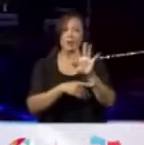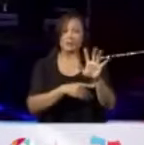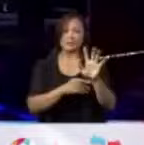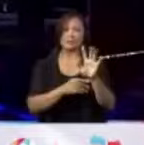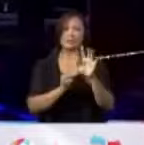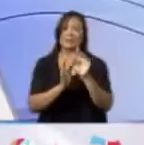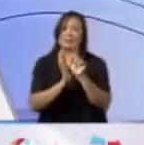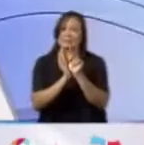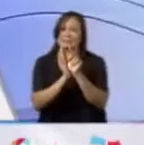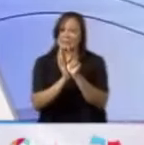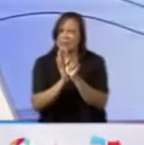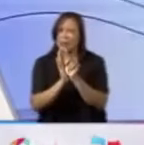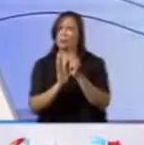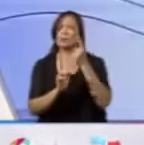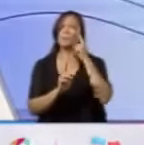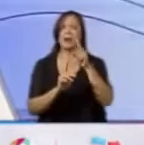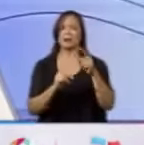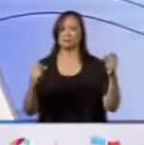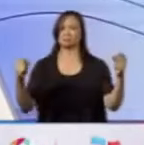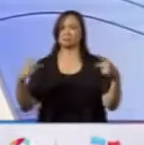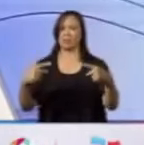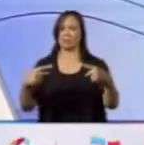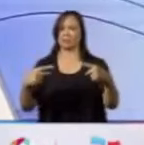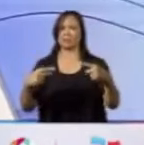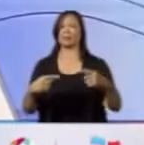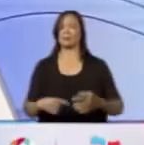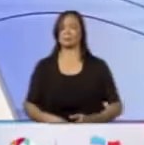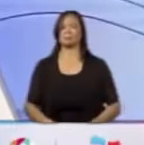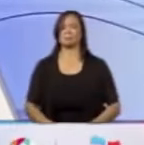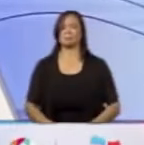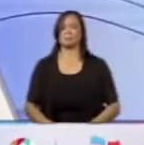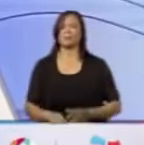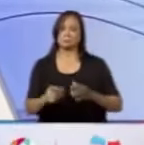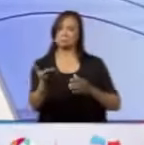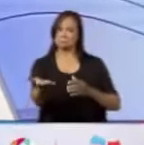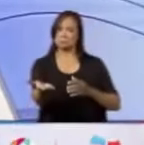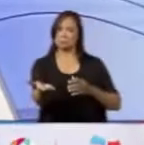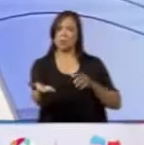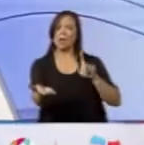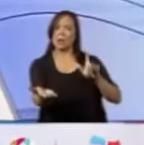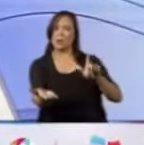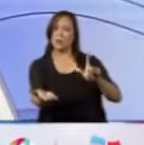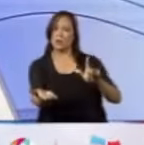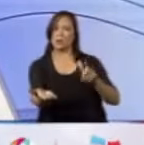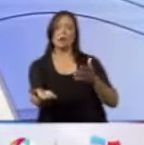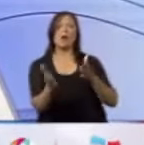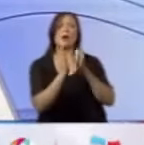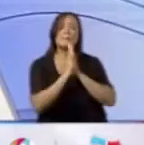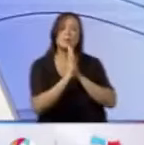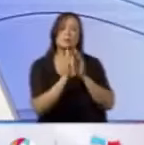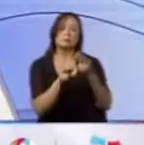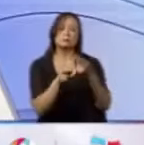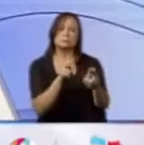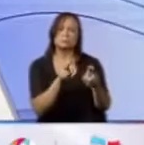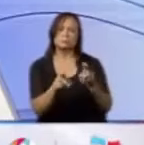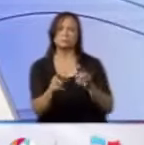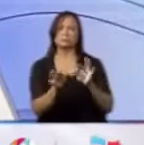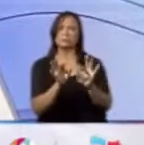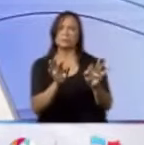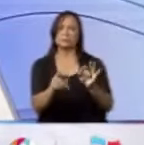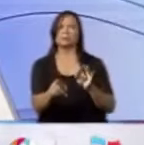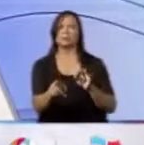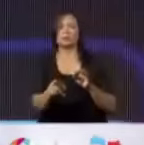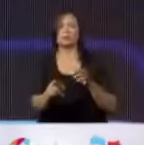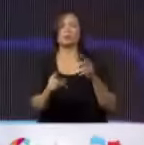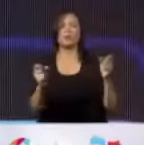45 segundos después para la réplica. El doctor Fernández, candidato de Fuerza del Pueblo, ha pedido brevemente la palabra.